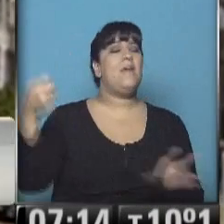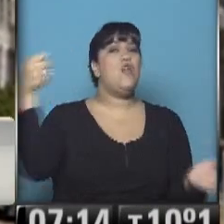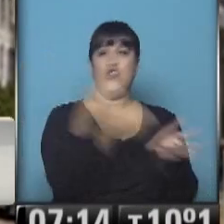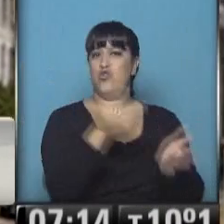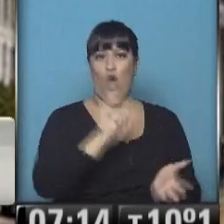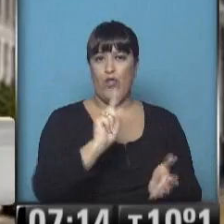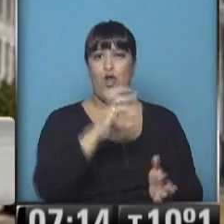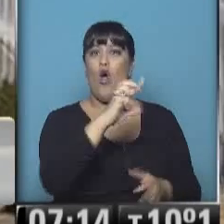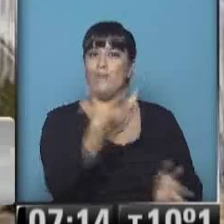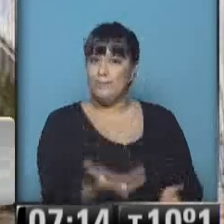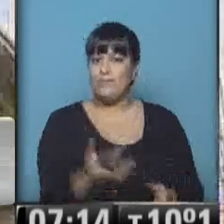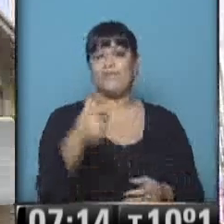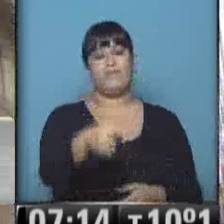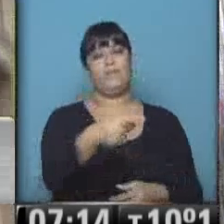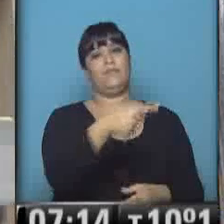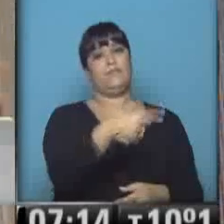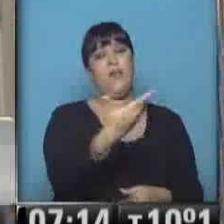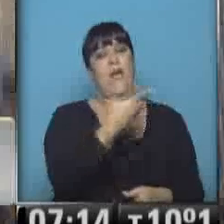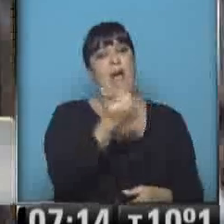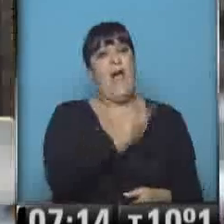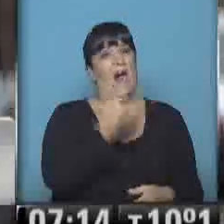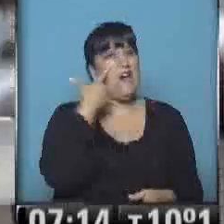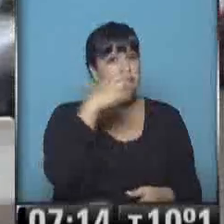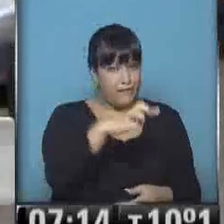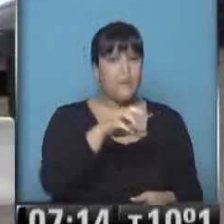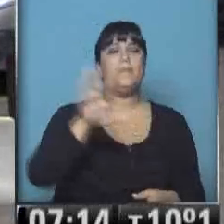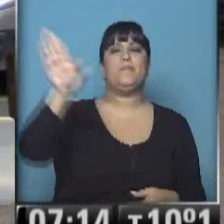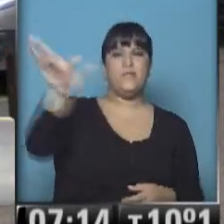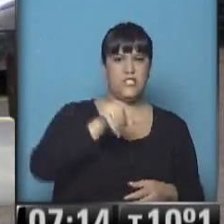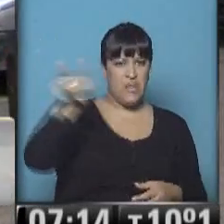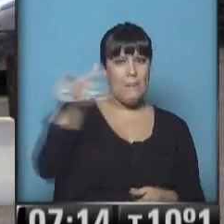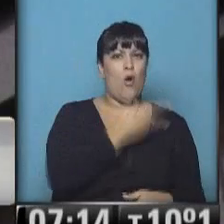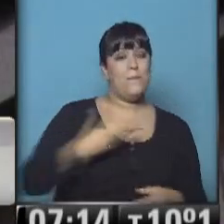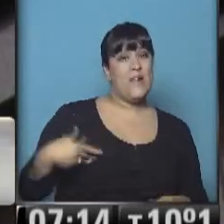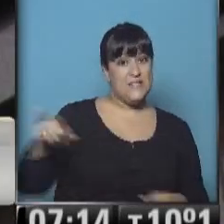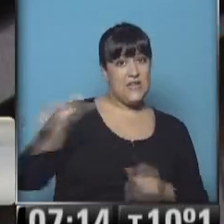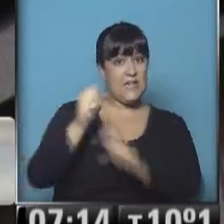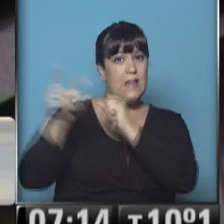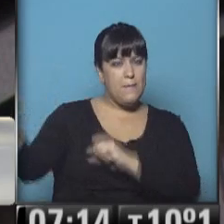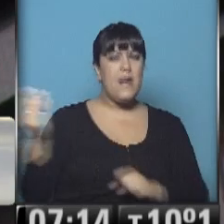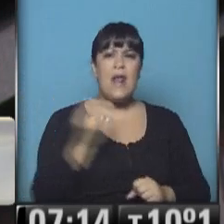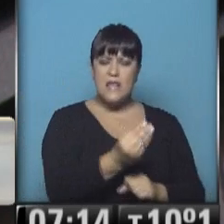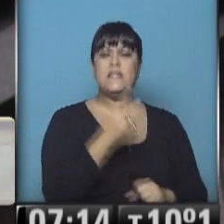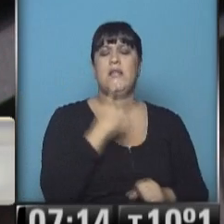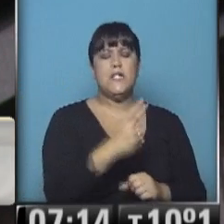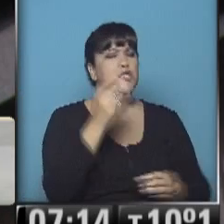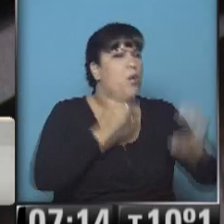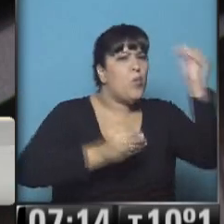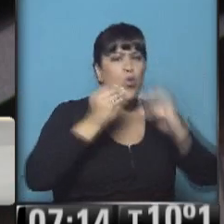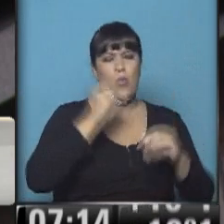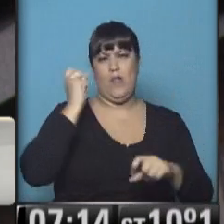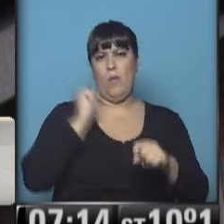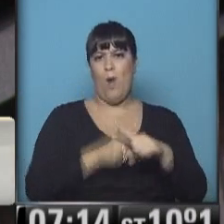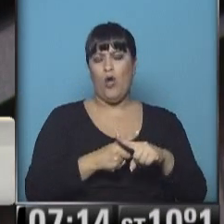organismo, Ricardo Echegaray, recibió al presidente regional de la firma, Armin Cerza, quien expresó su preocupación ante, claro,